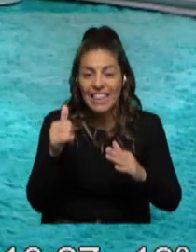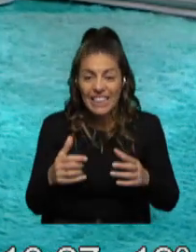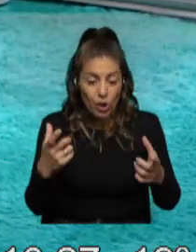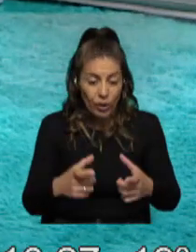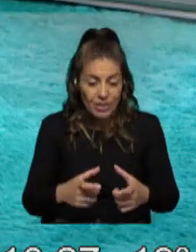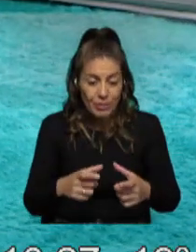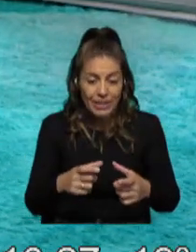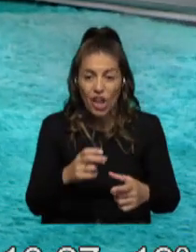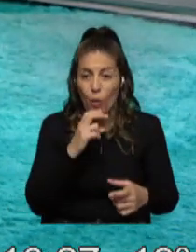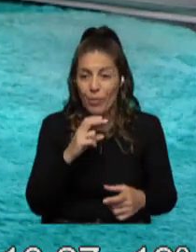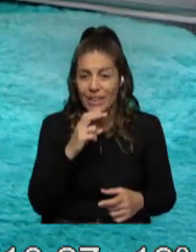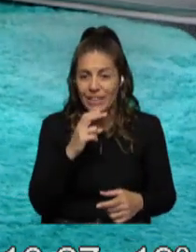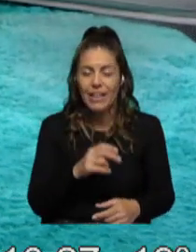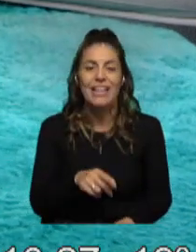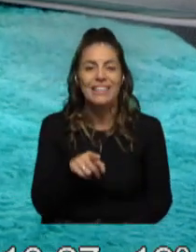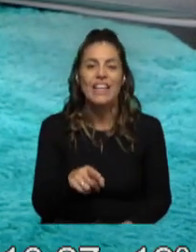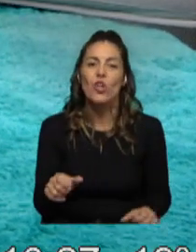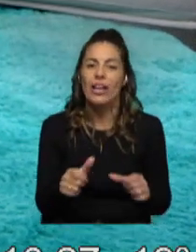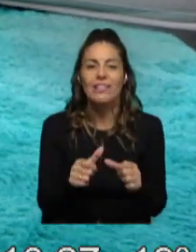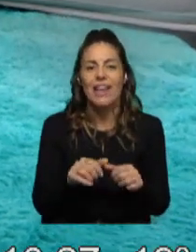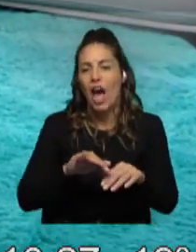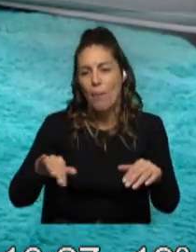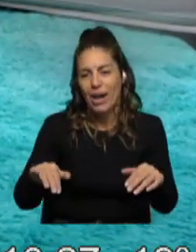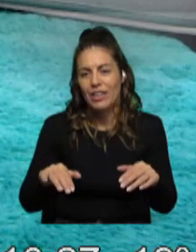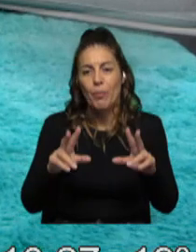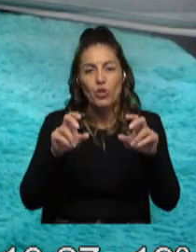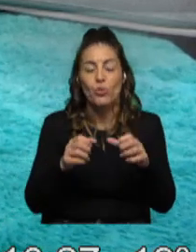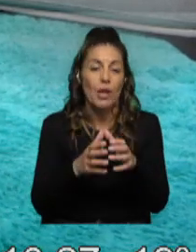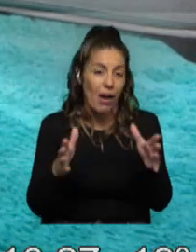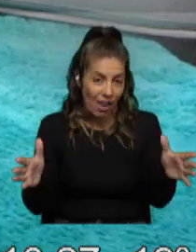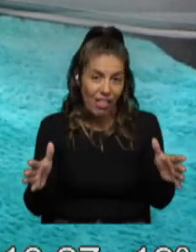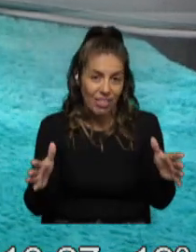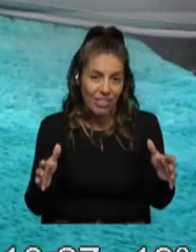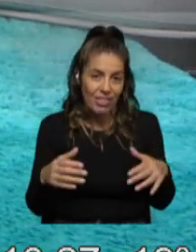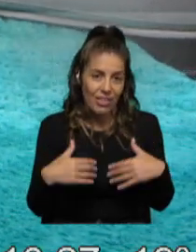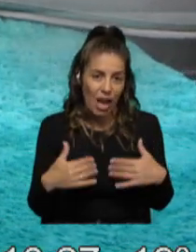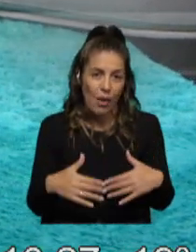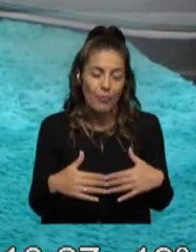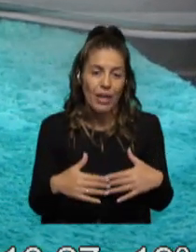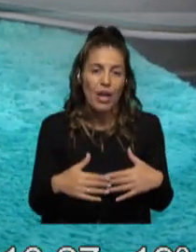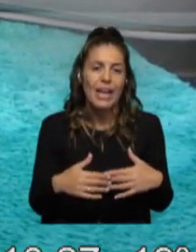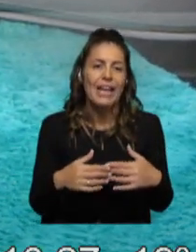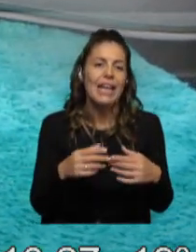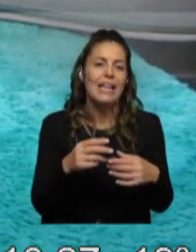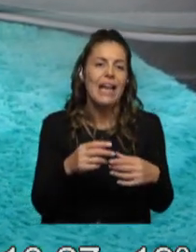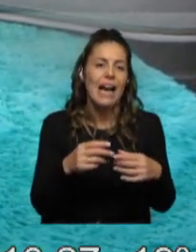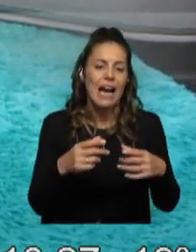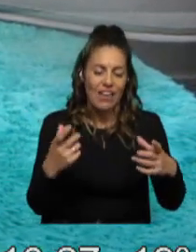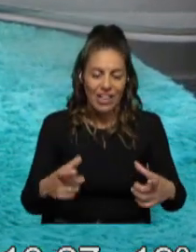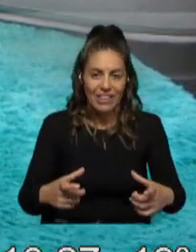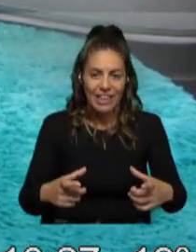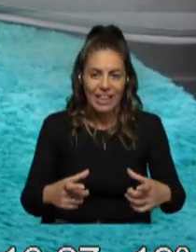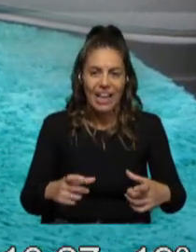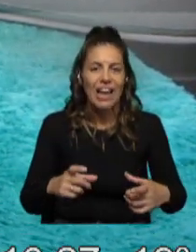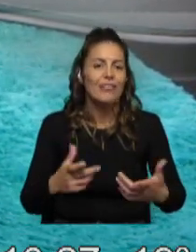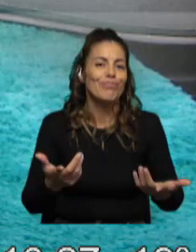ahí eso también es una columna aparte, pero es la eliminación inadecuada, el uso de la bandeja puede ser. El gato puede no